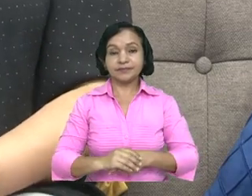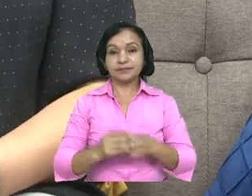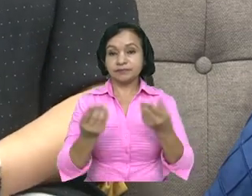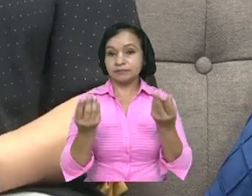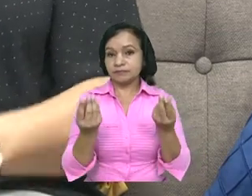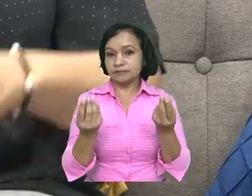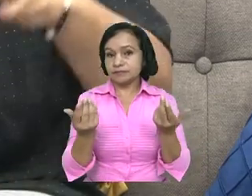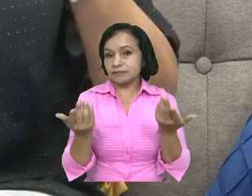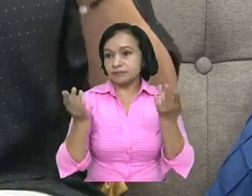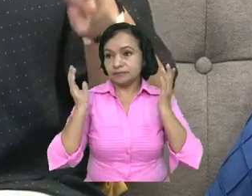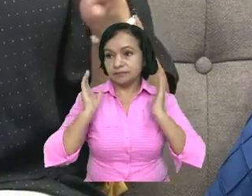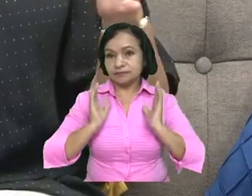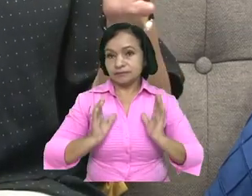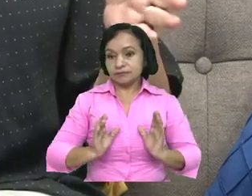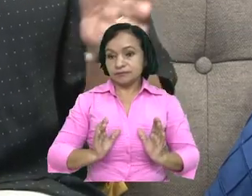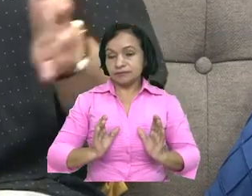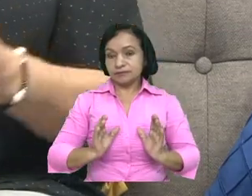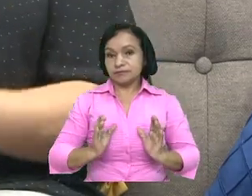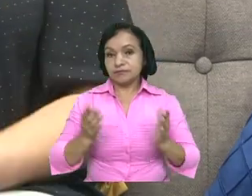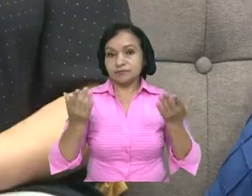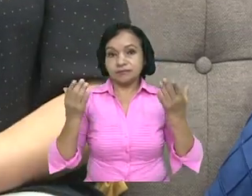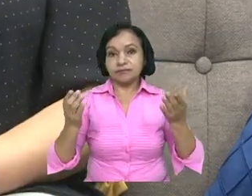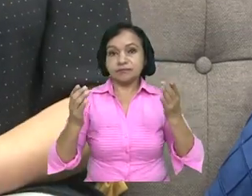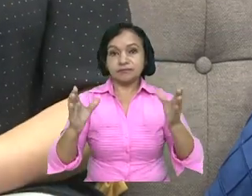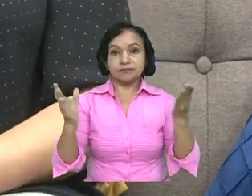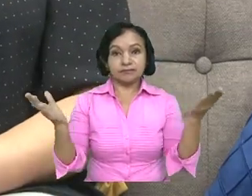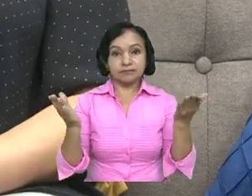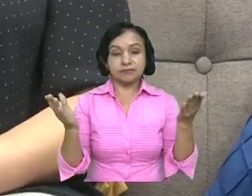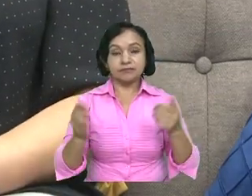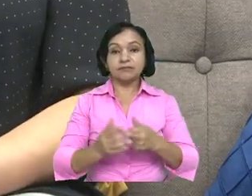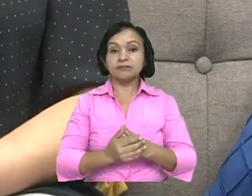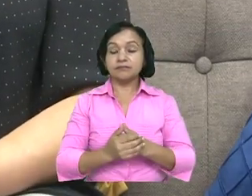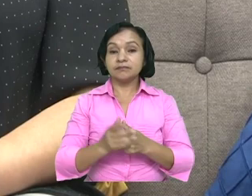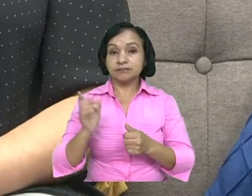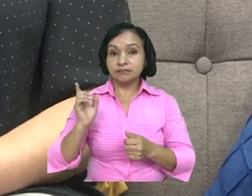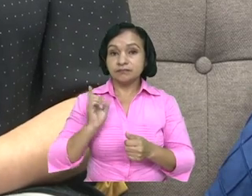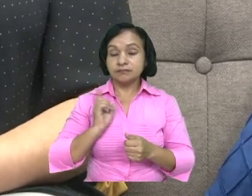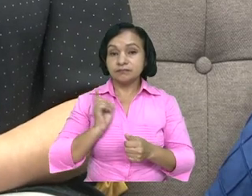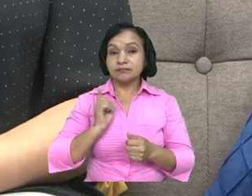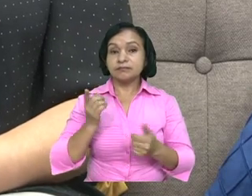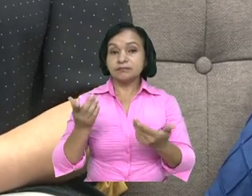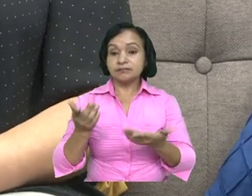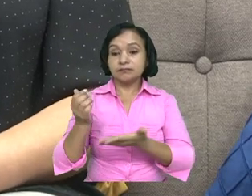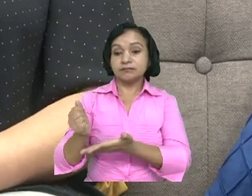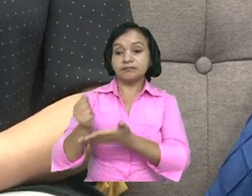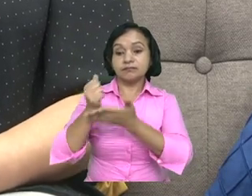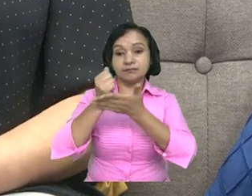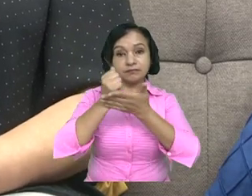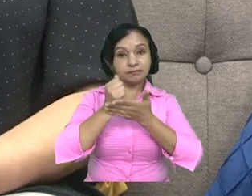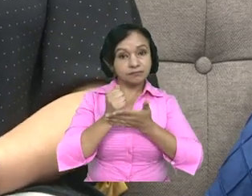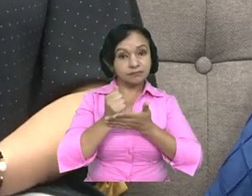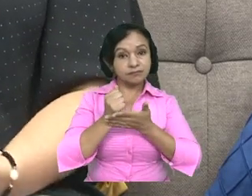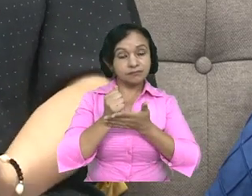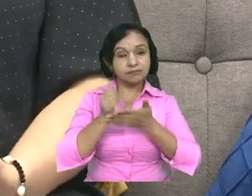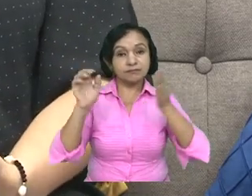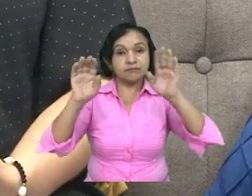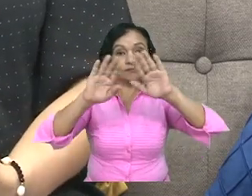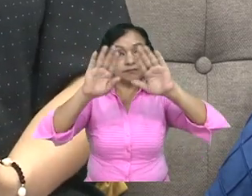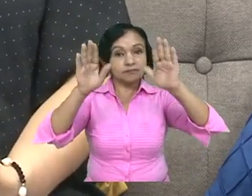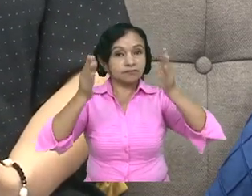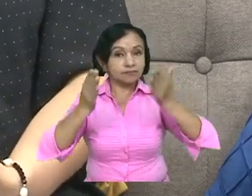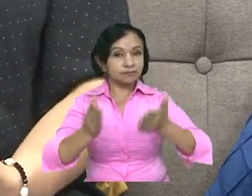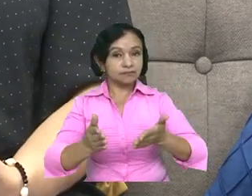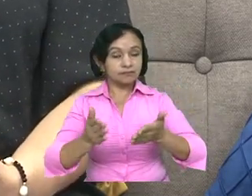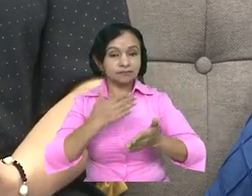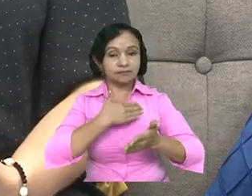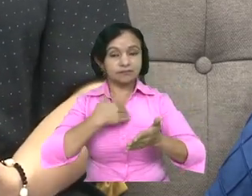Ergonómica, podríamos decir, esos son aspectos que te van a contribuir a que la mujer tenga